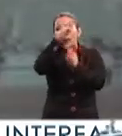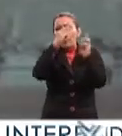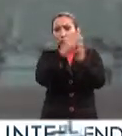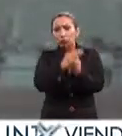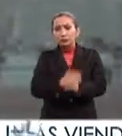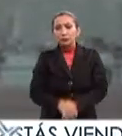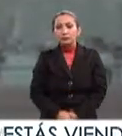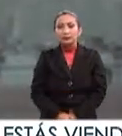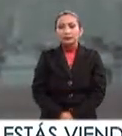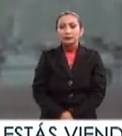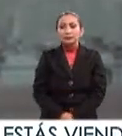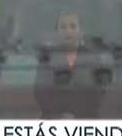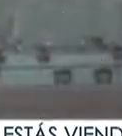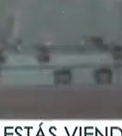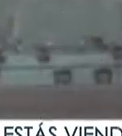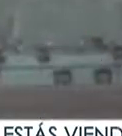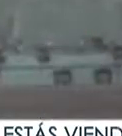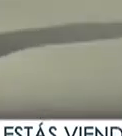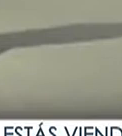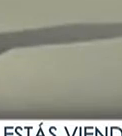mundo.